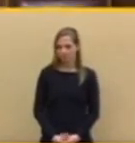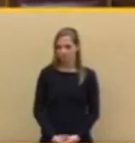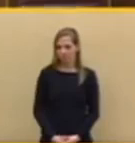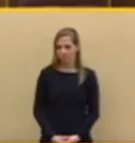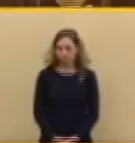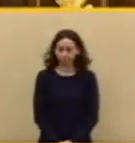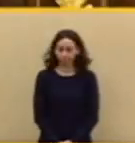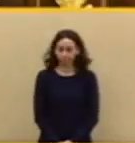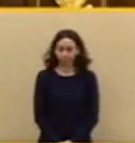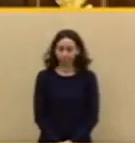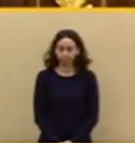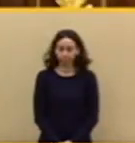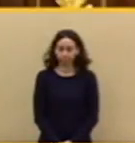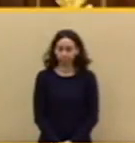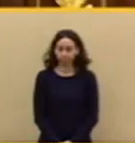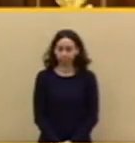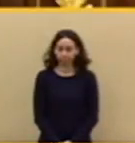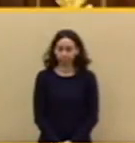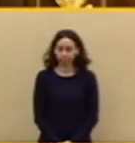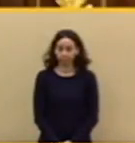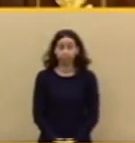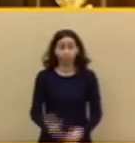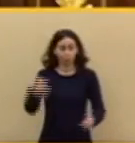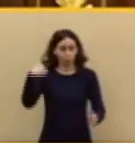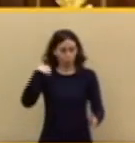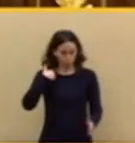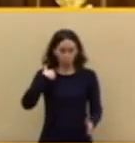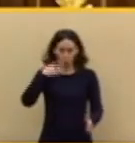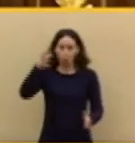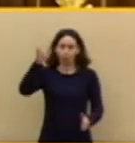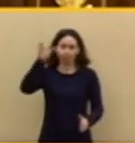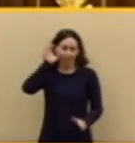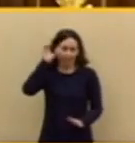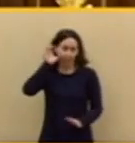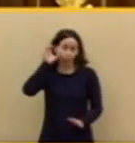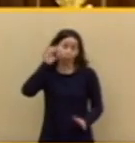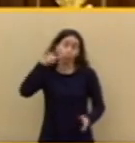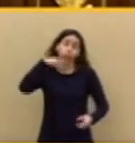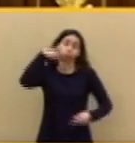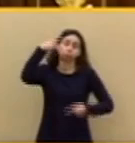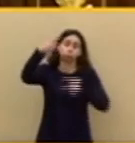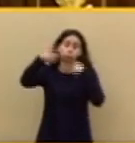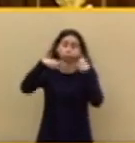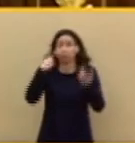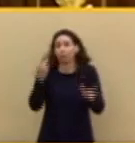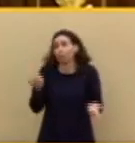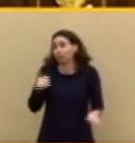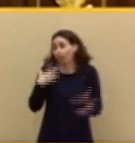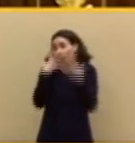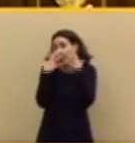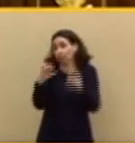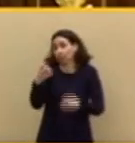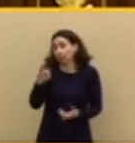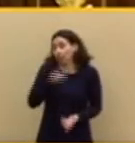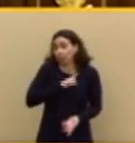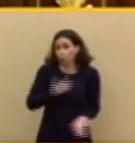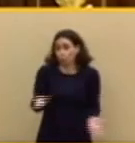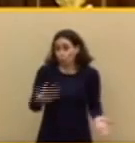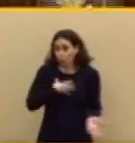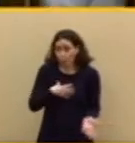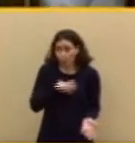Las empresas de juego se han hecho con el control del Ministerio de Consumo de este país. Es una vergüenza. Empresas